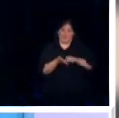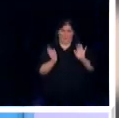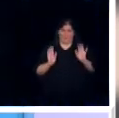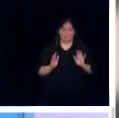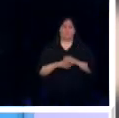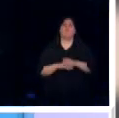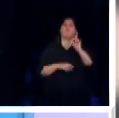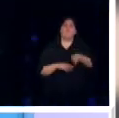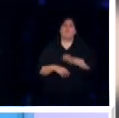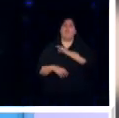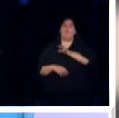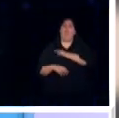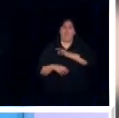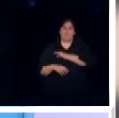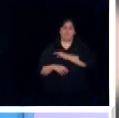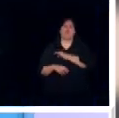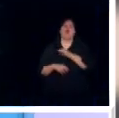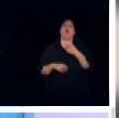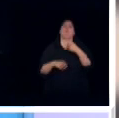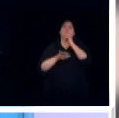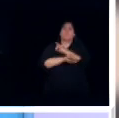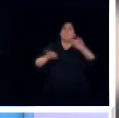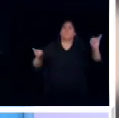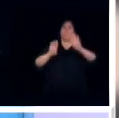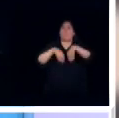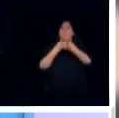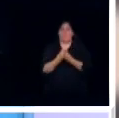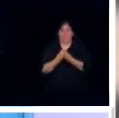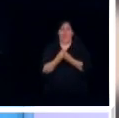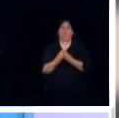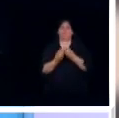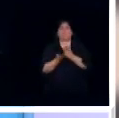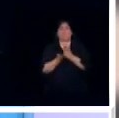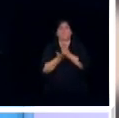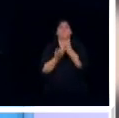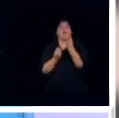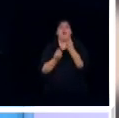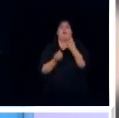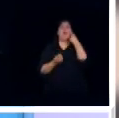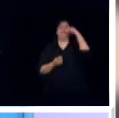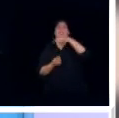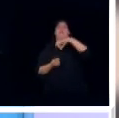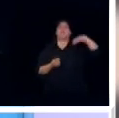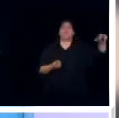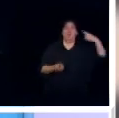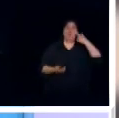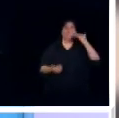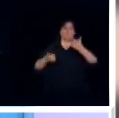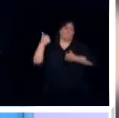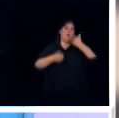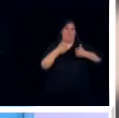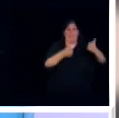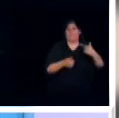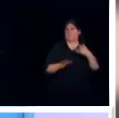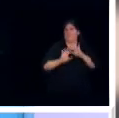puede pasar a él es que Juan Schiaretti sea presidente de la Nación. Porque una persona que gobernó 12 años una provincia gemela de Santa Fe, con